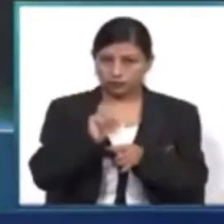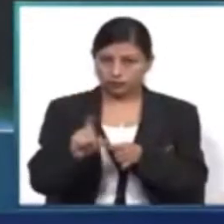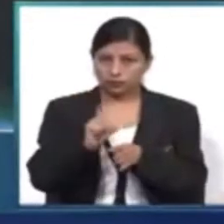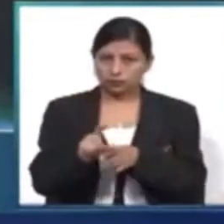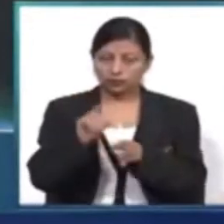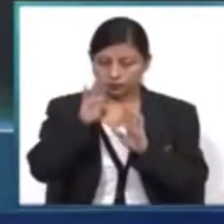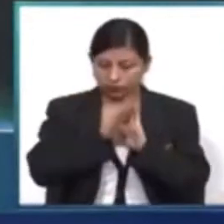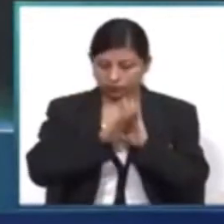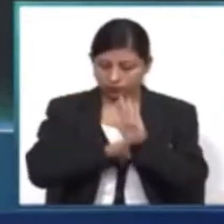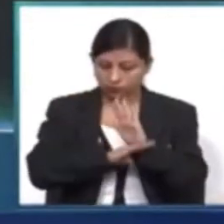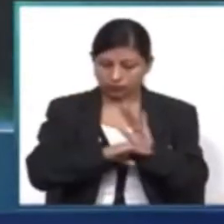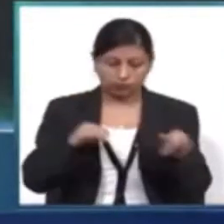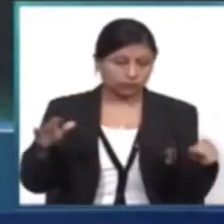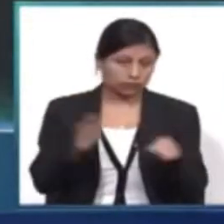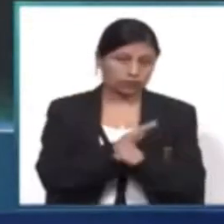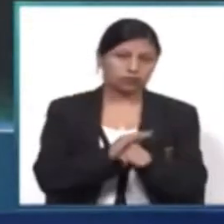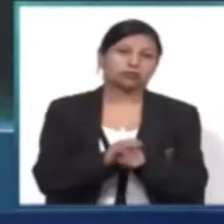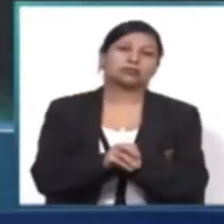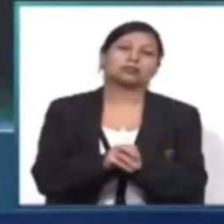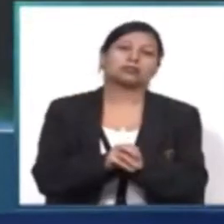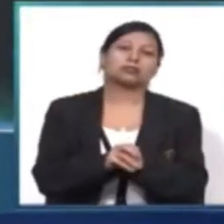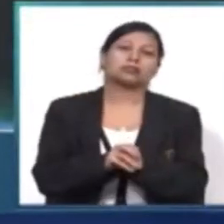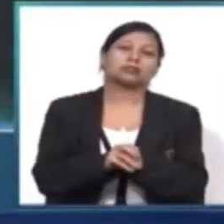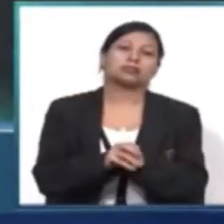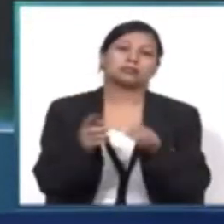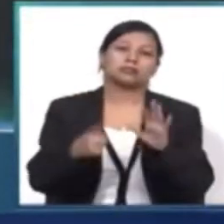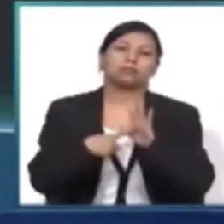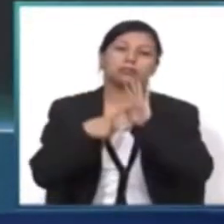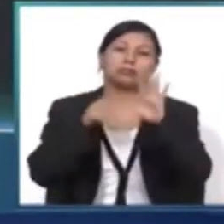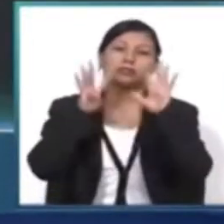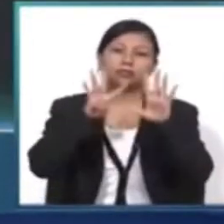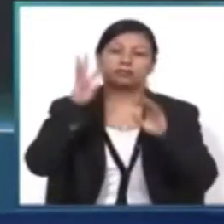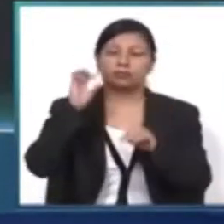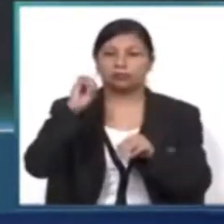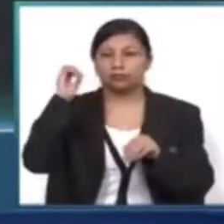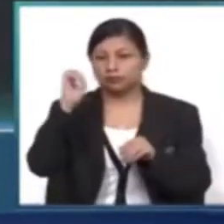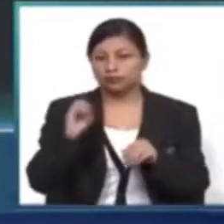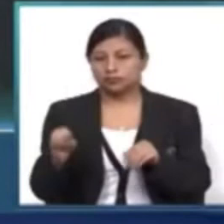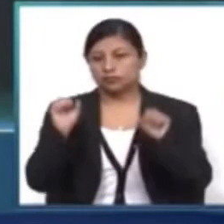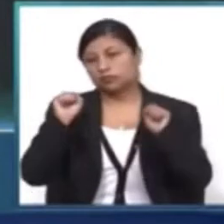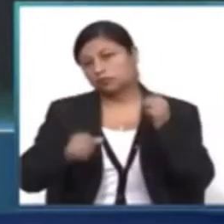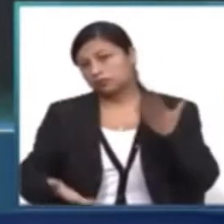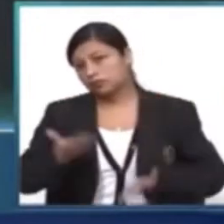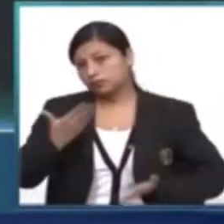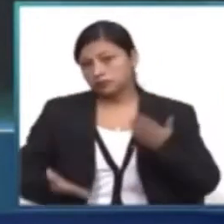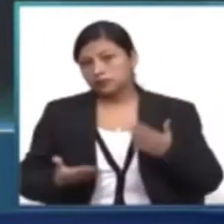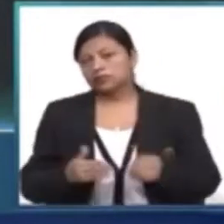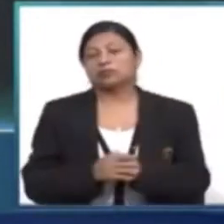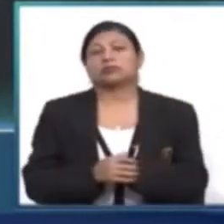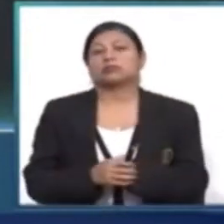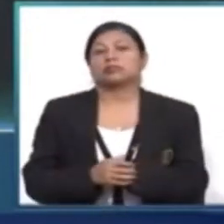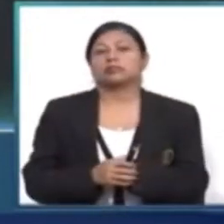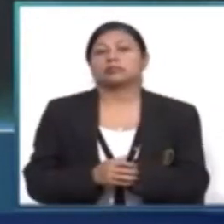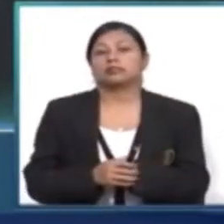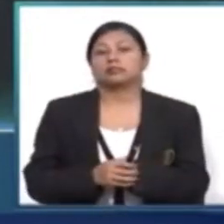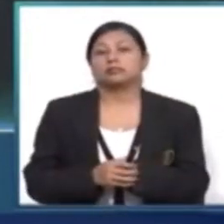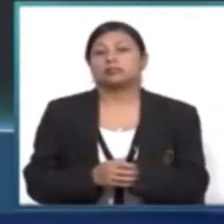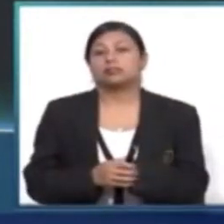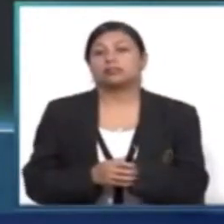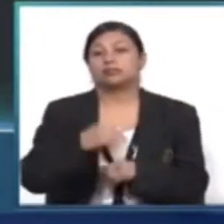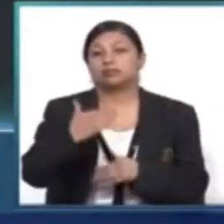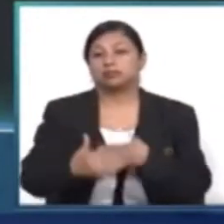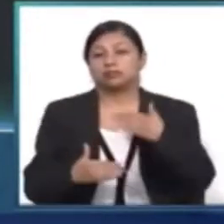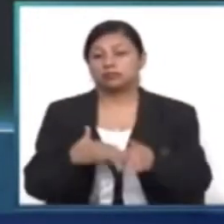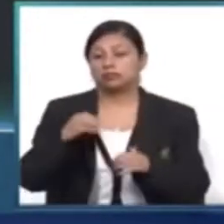dosis, dosis completa, que es el que mostró 90% de eficacia y es posible que ese vaya a ser el régimen que eventualmente se